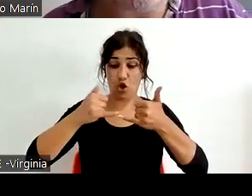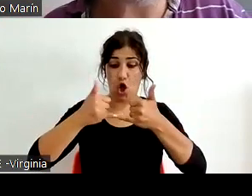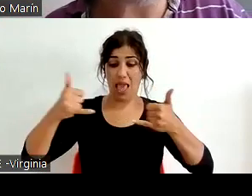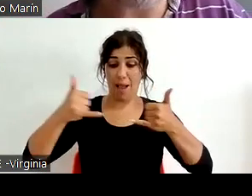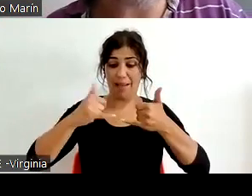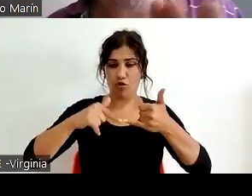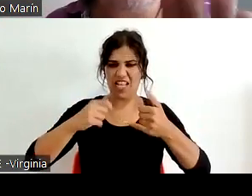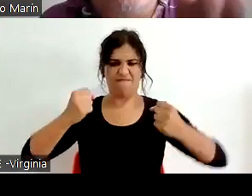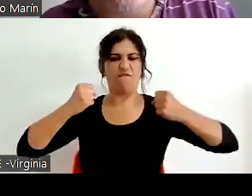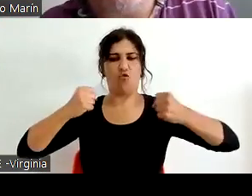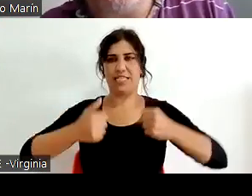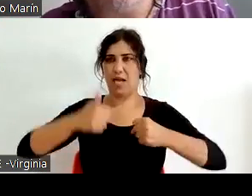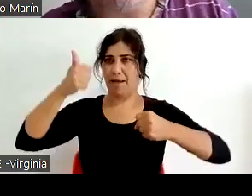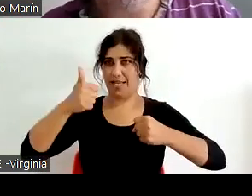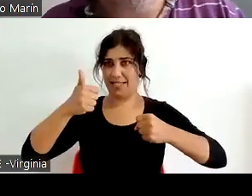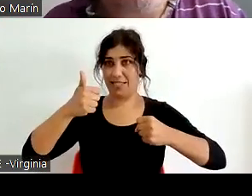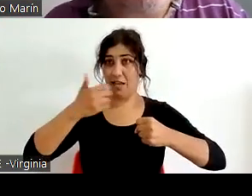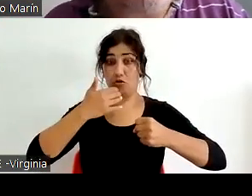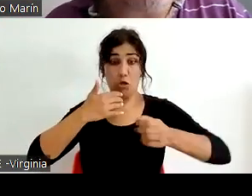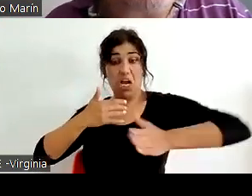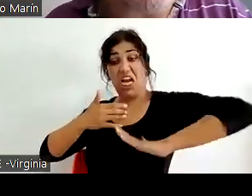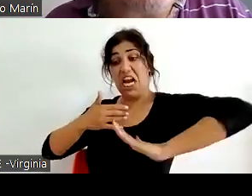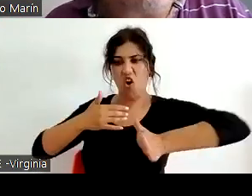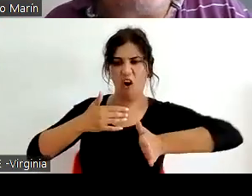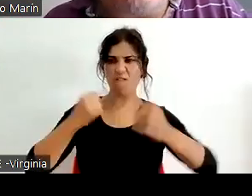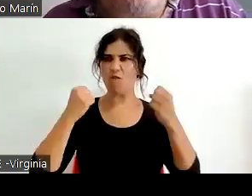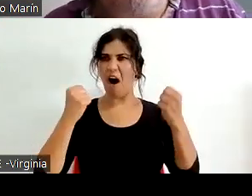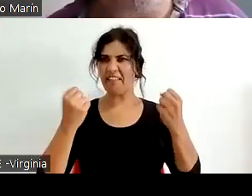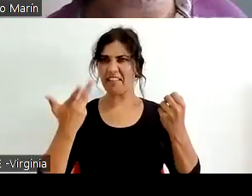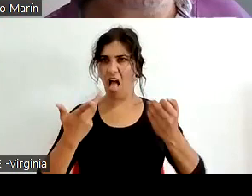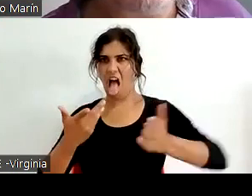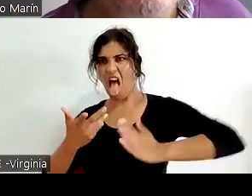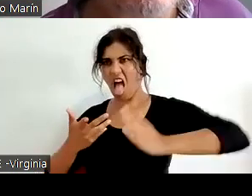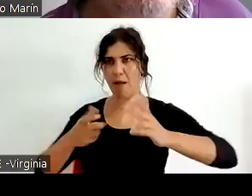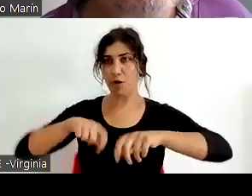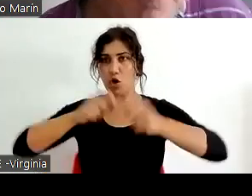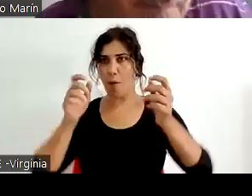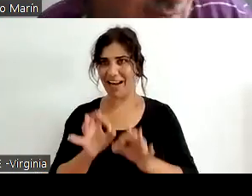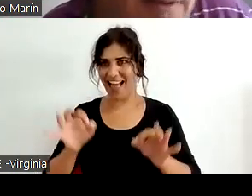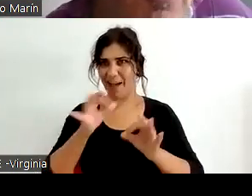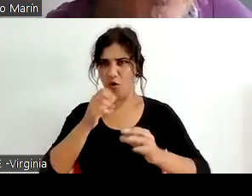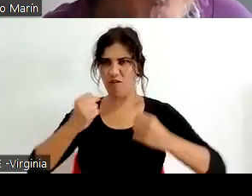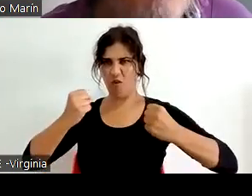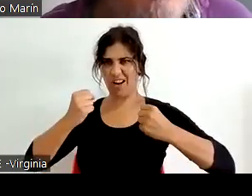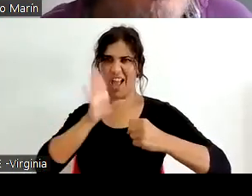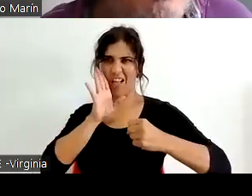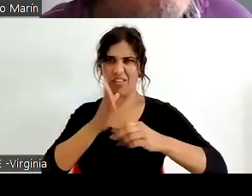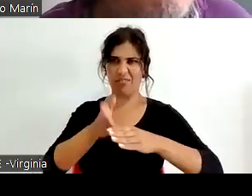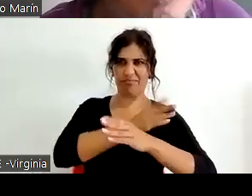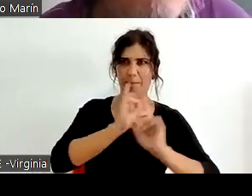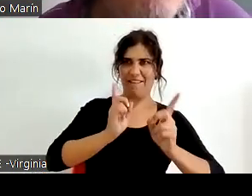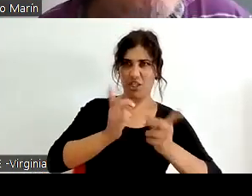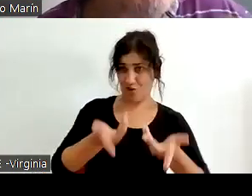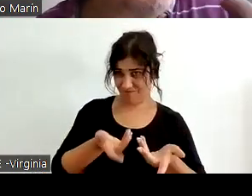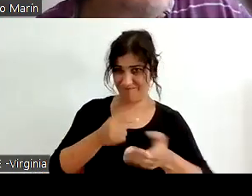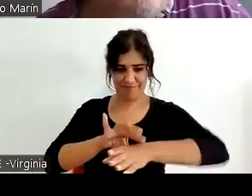tuviese menos trascendencia. Cuando se gira, tuviese menos relevancia la rotura, o sea, menos predisposición a la rotura del ligamento. Y